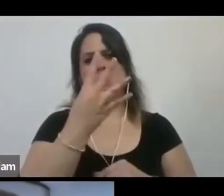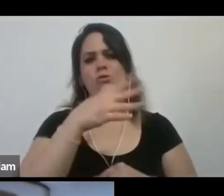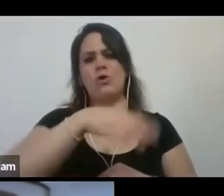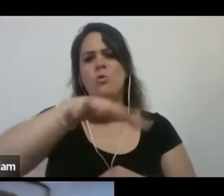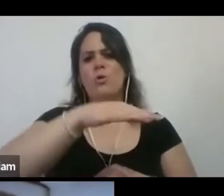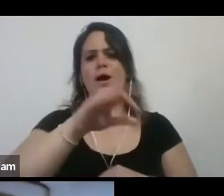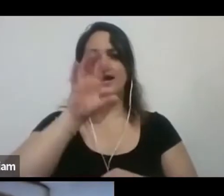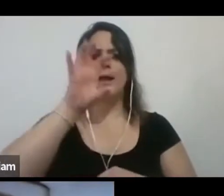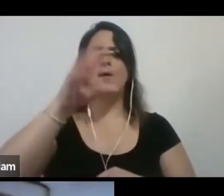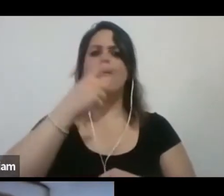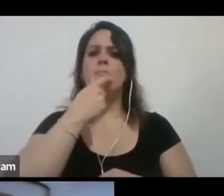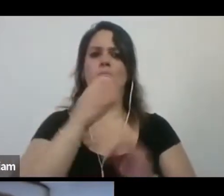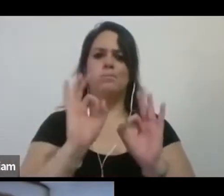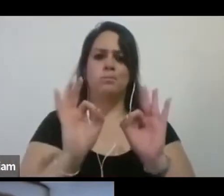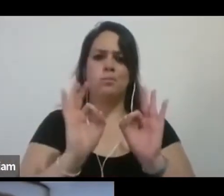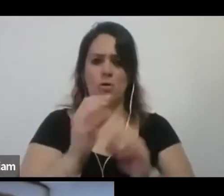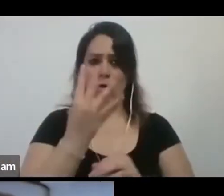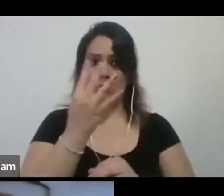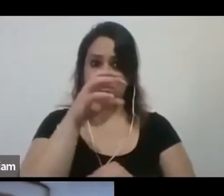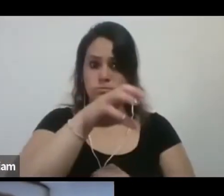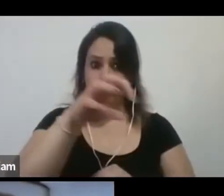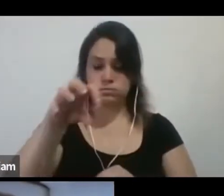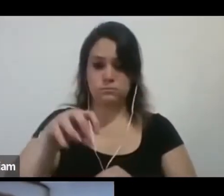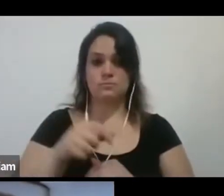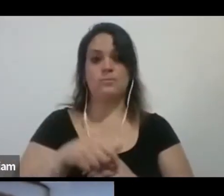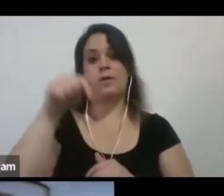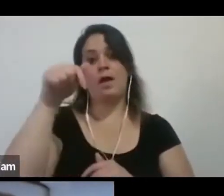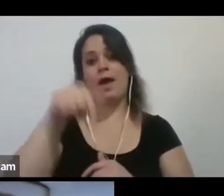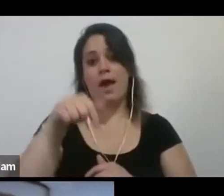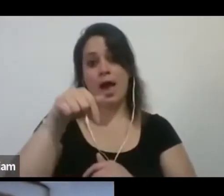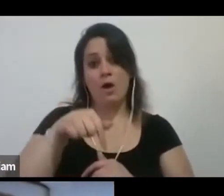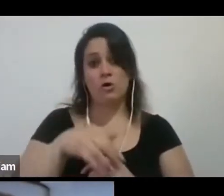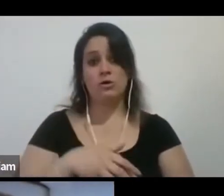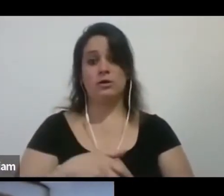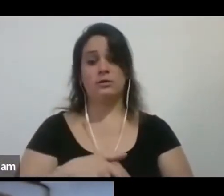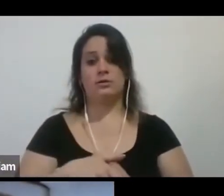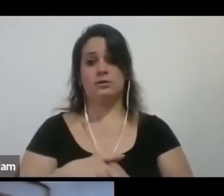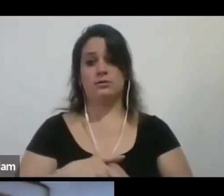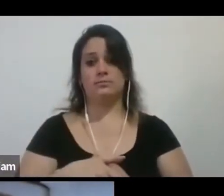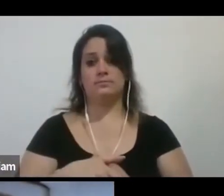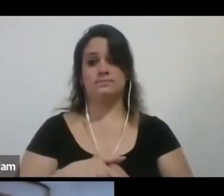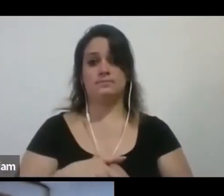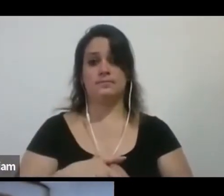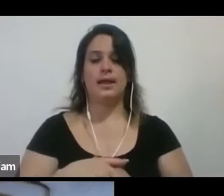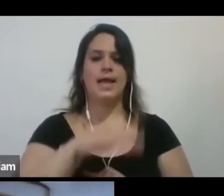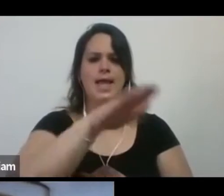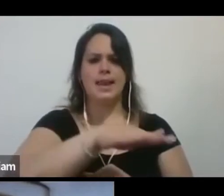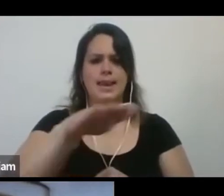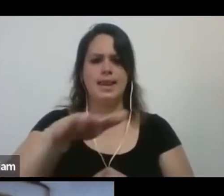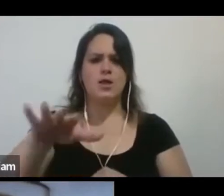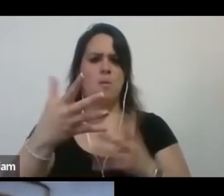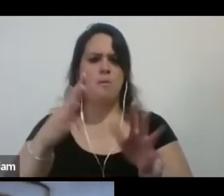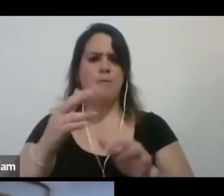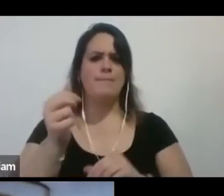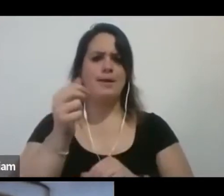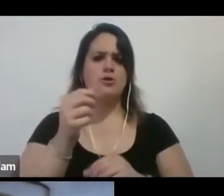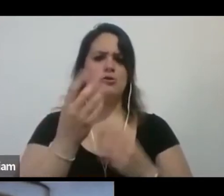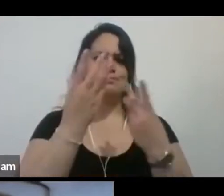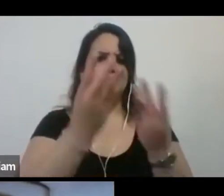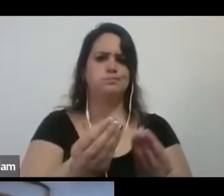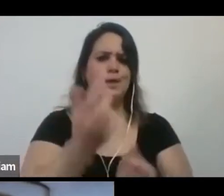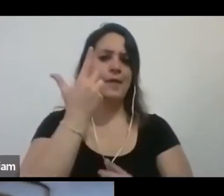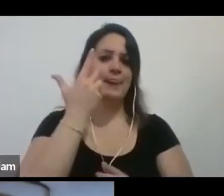y estamos asistiendo hoy en la actualidad a más de 3.000 chicos.